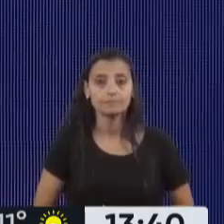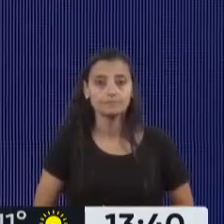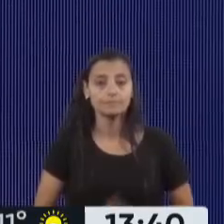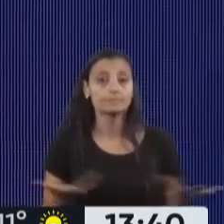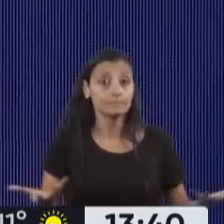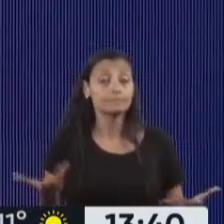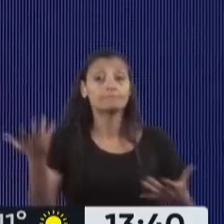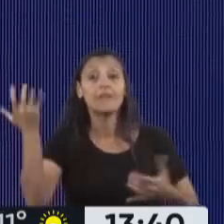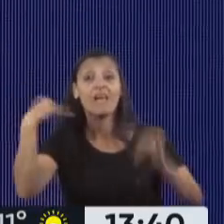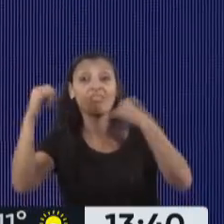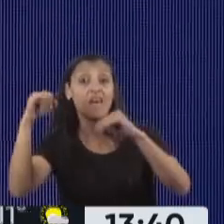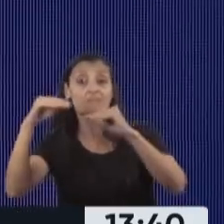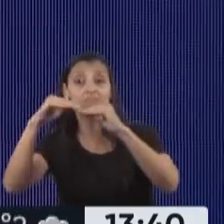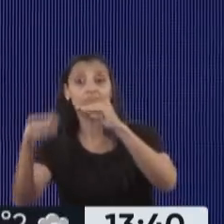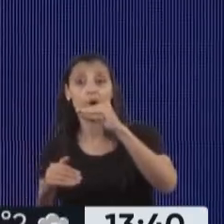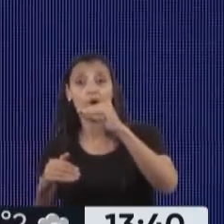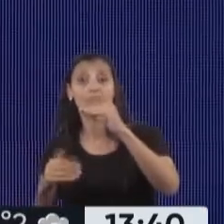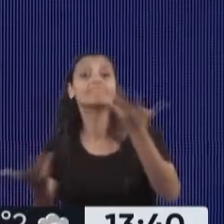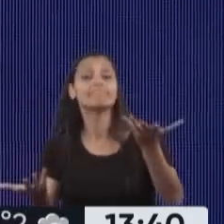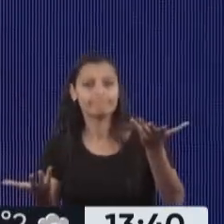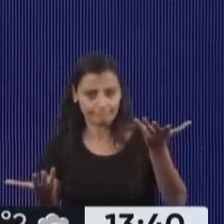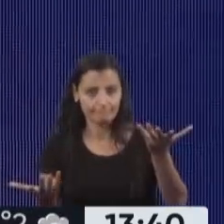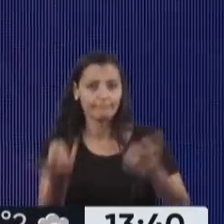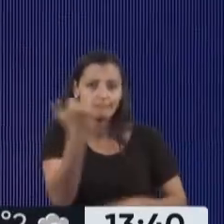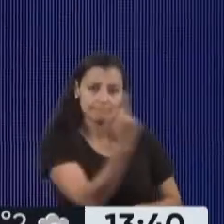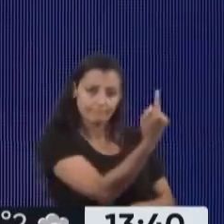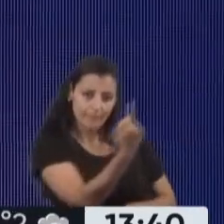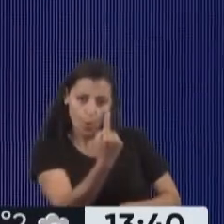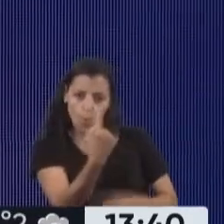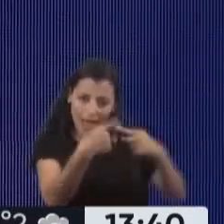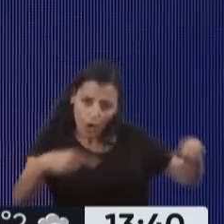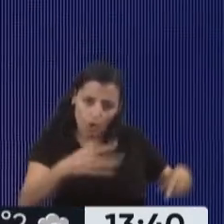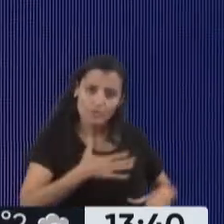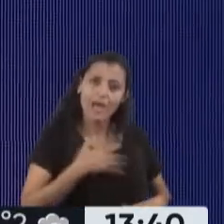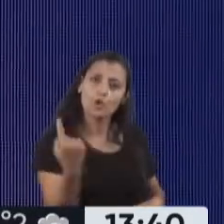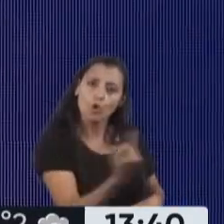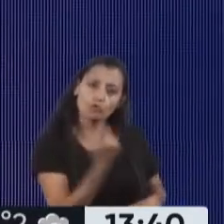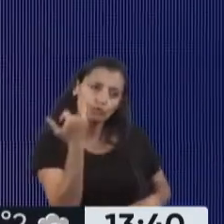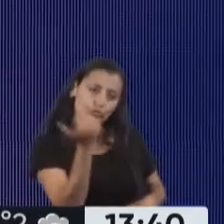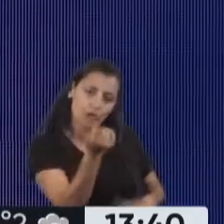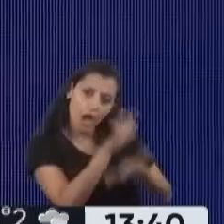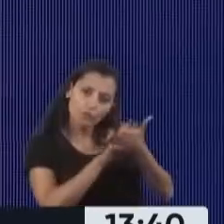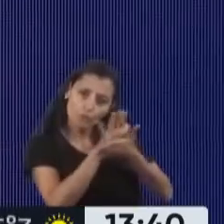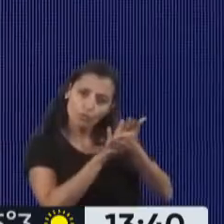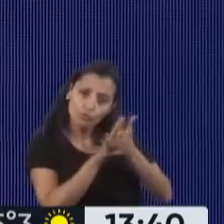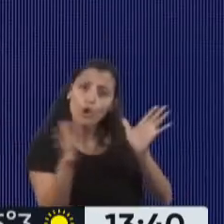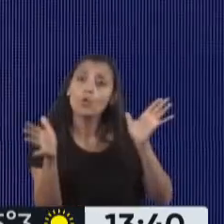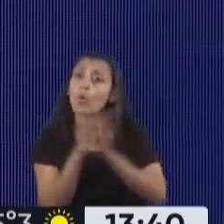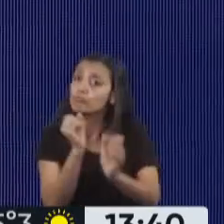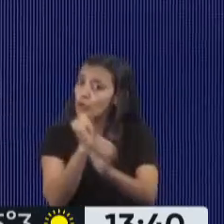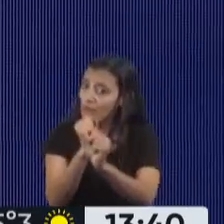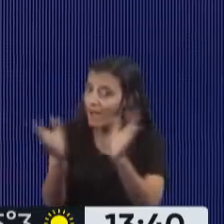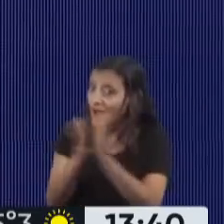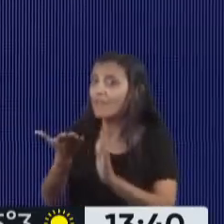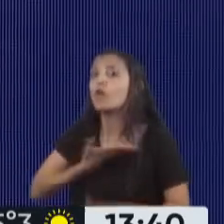hacer que la tasa de interés caiga. De hecho, una de las cosas que nosotros estuvimos haciendo con Federico